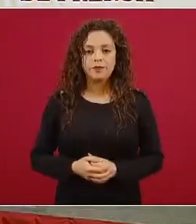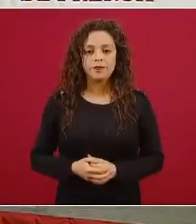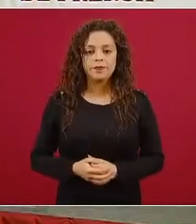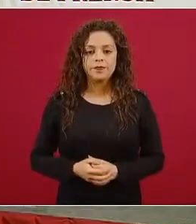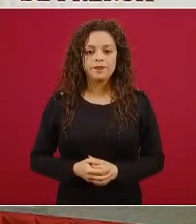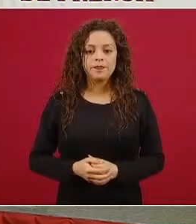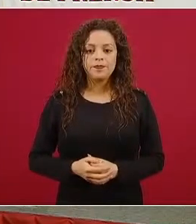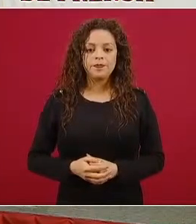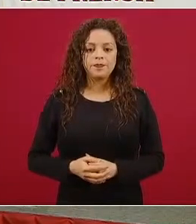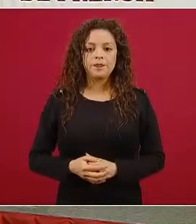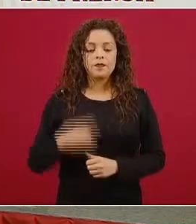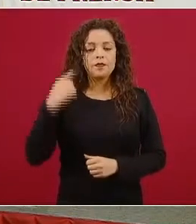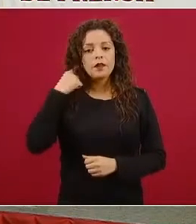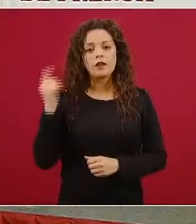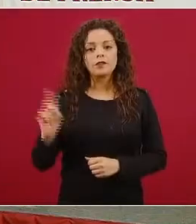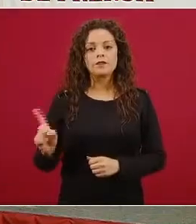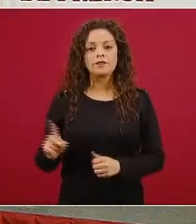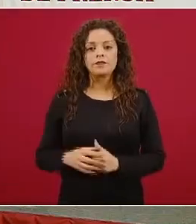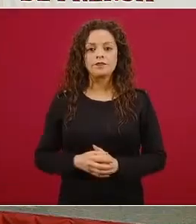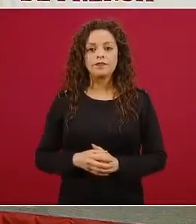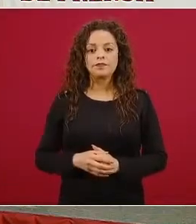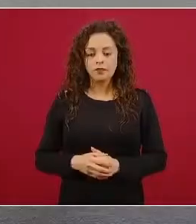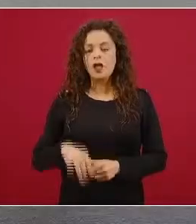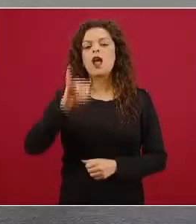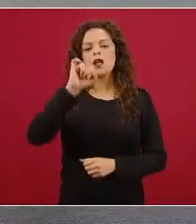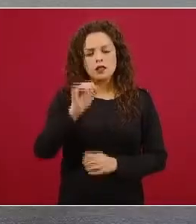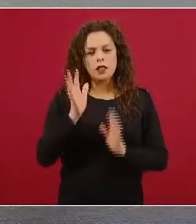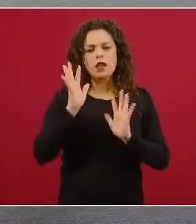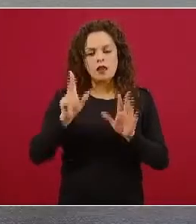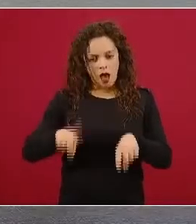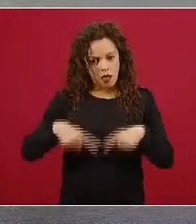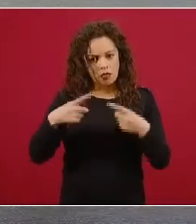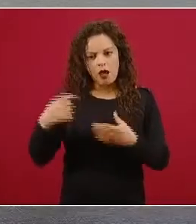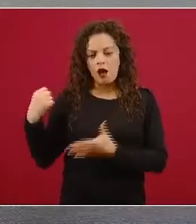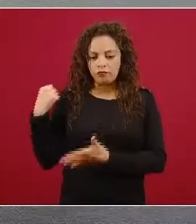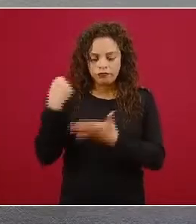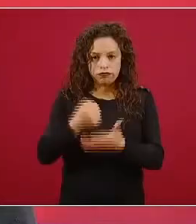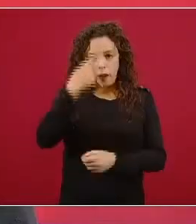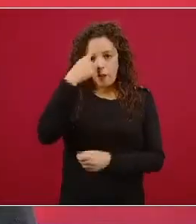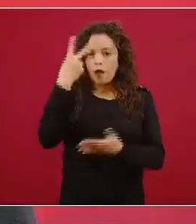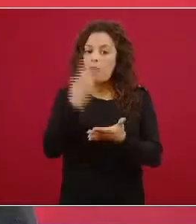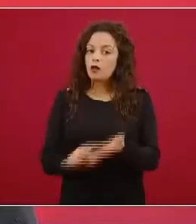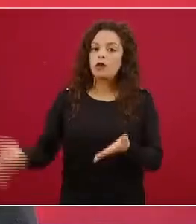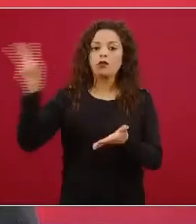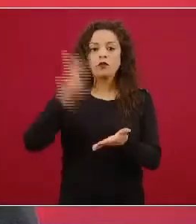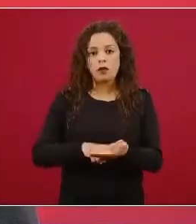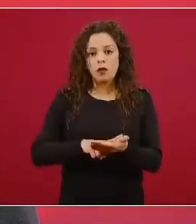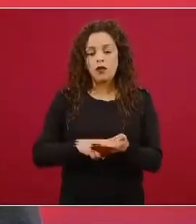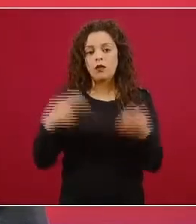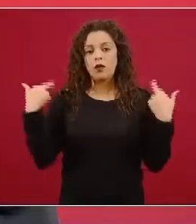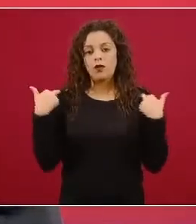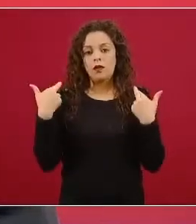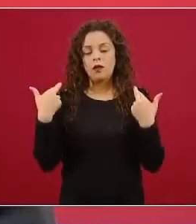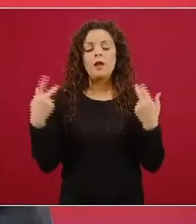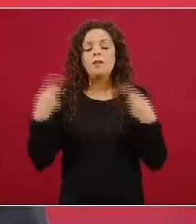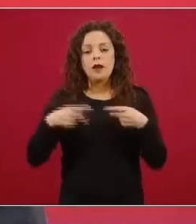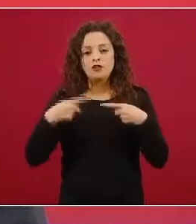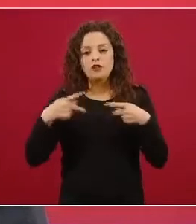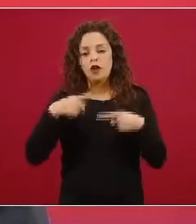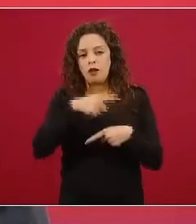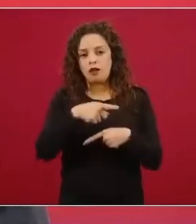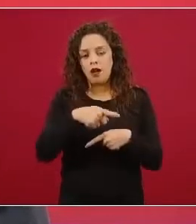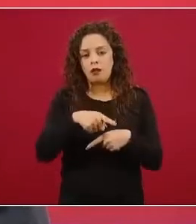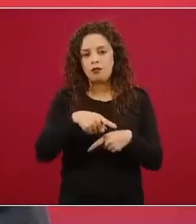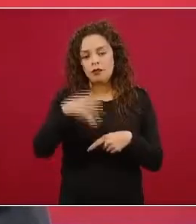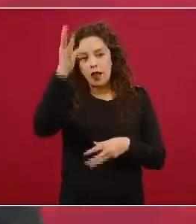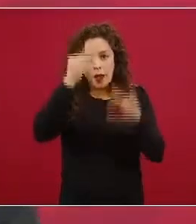recursos actualmente? Sí, se han destinado los recursos para duplicar la cantidad de especialistas en México. Y justo ese es el contraste